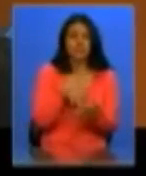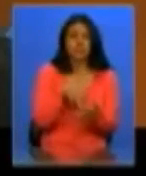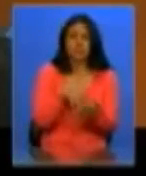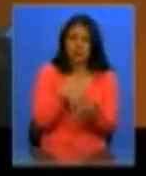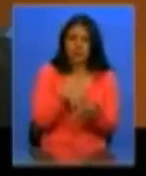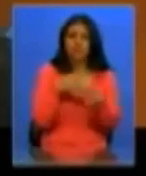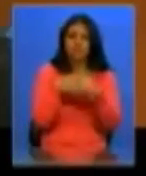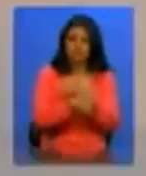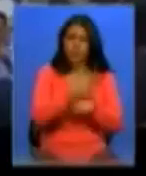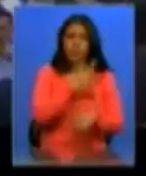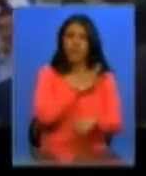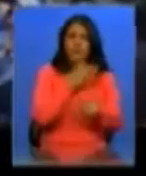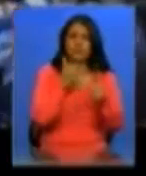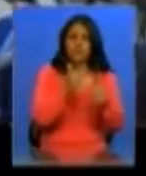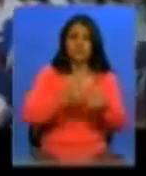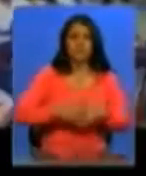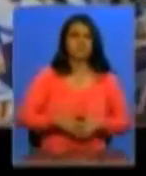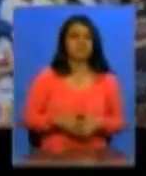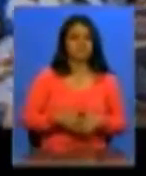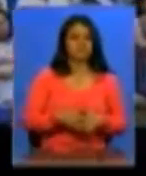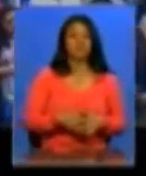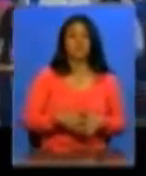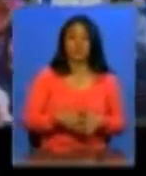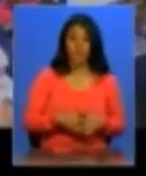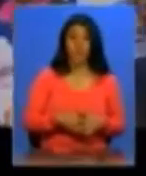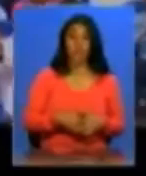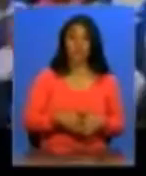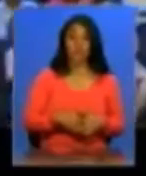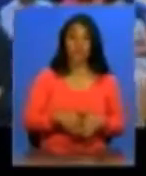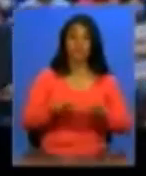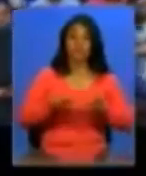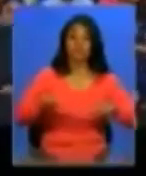aulas universitarias. Con total atención